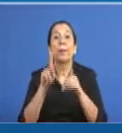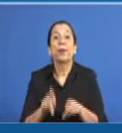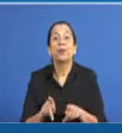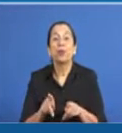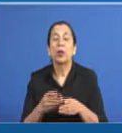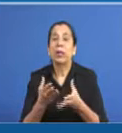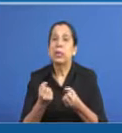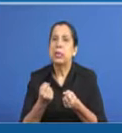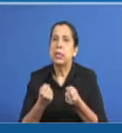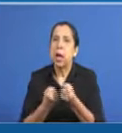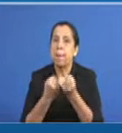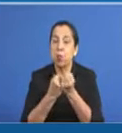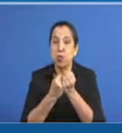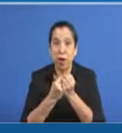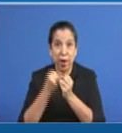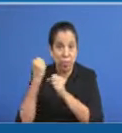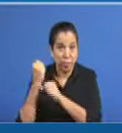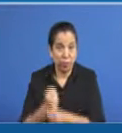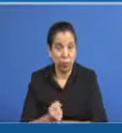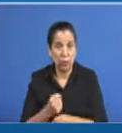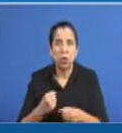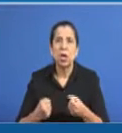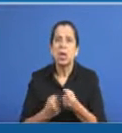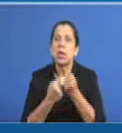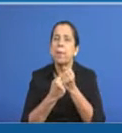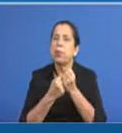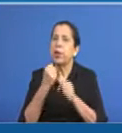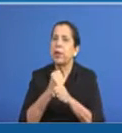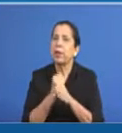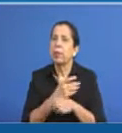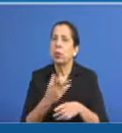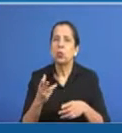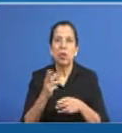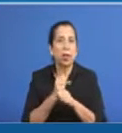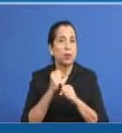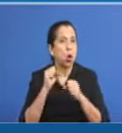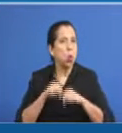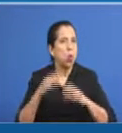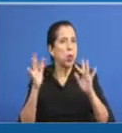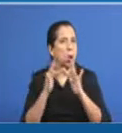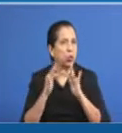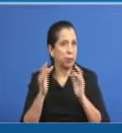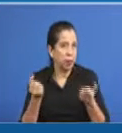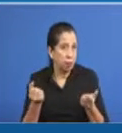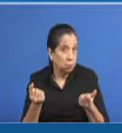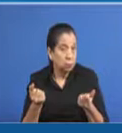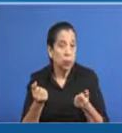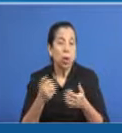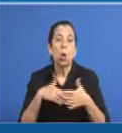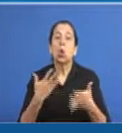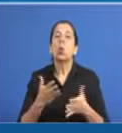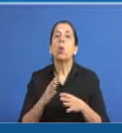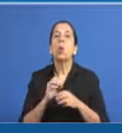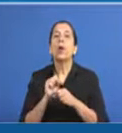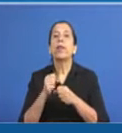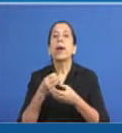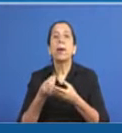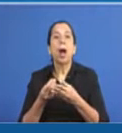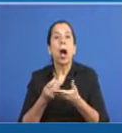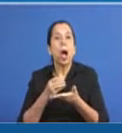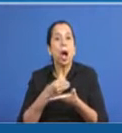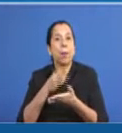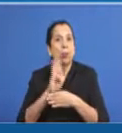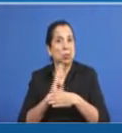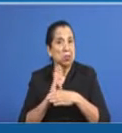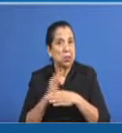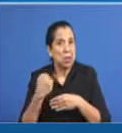con esta fundación y por supuesto apoyar la labor que ustedes realizan. ¿Cómo pueden contactarlos? Y también de paso, ¿dónde pueden contribuir? Si tienen